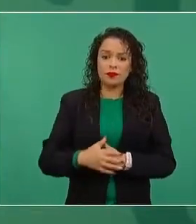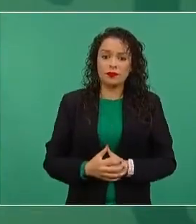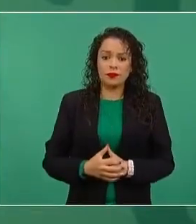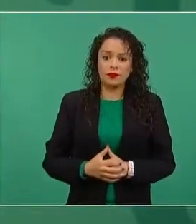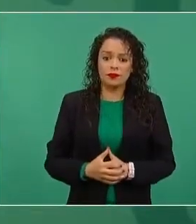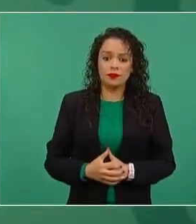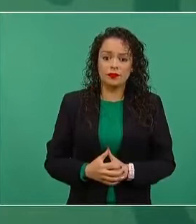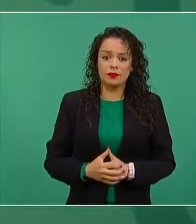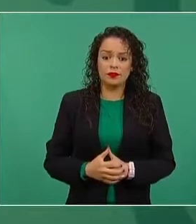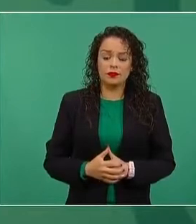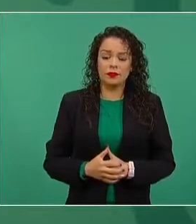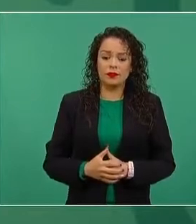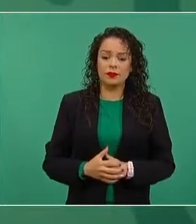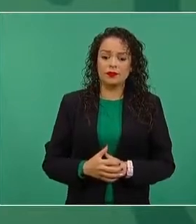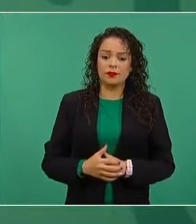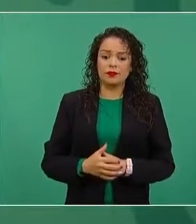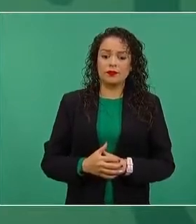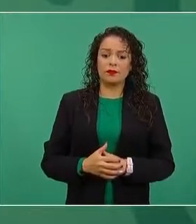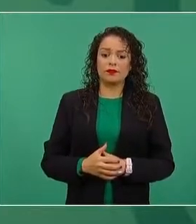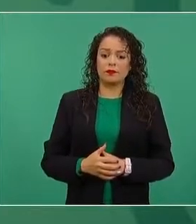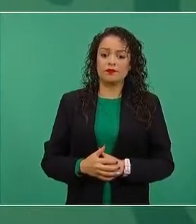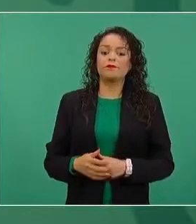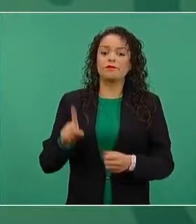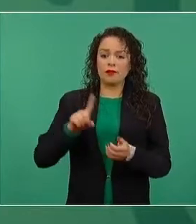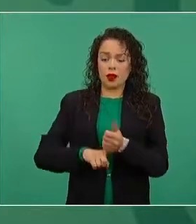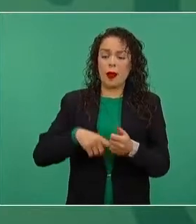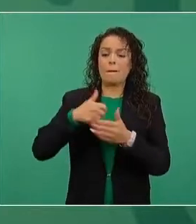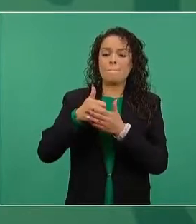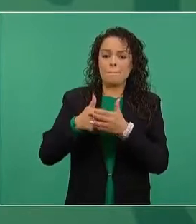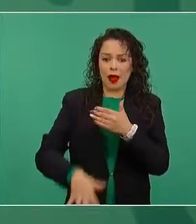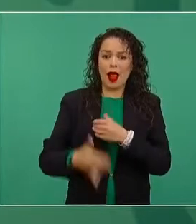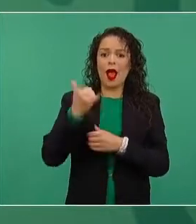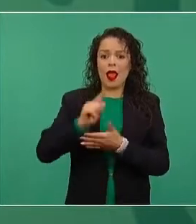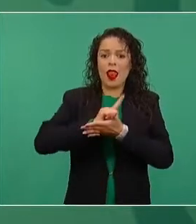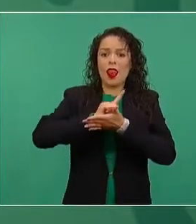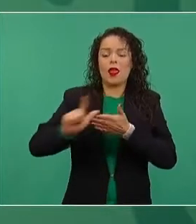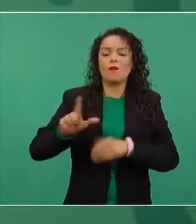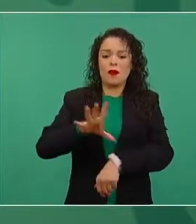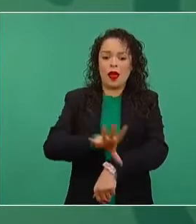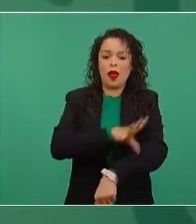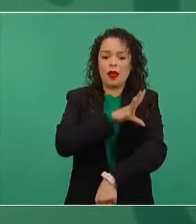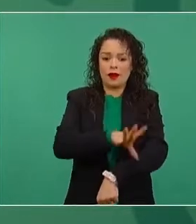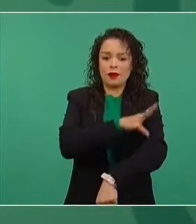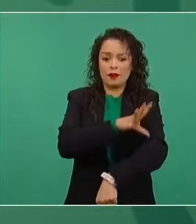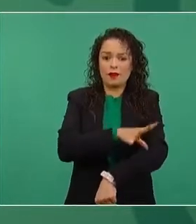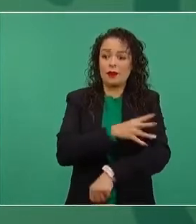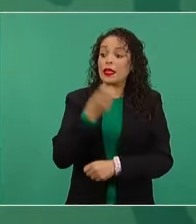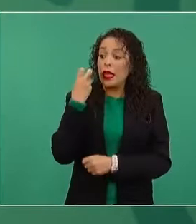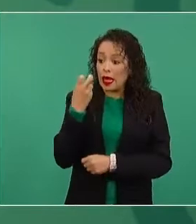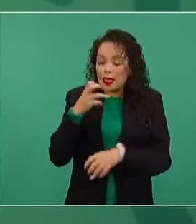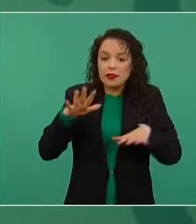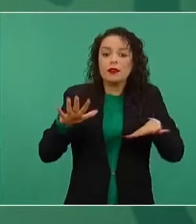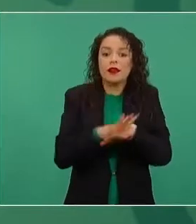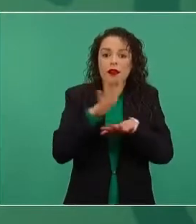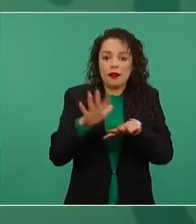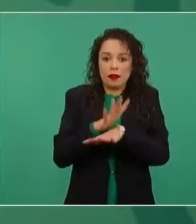es energía limpia y barata. En eso estamos invirtiendo.